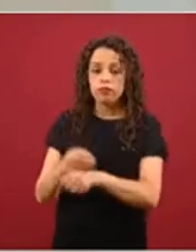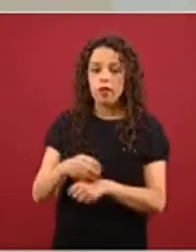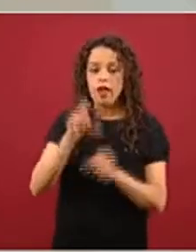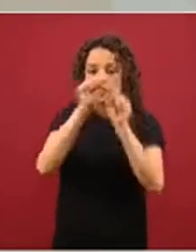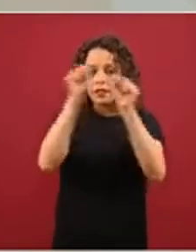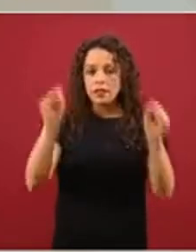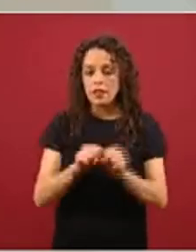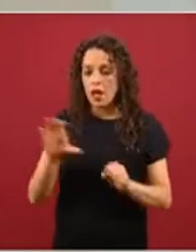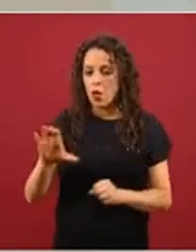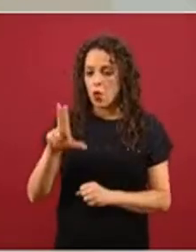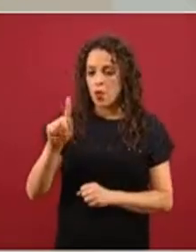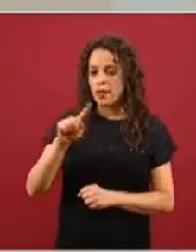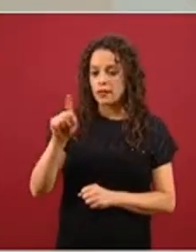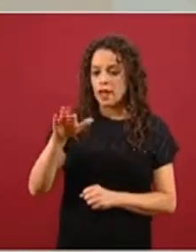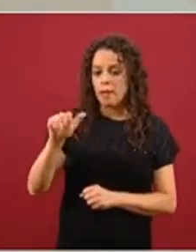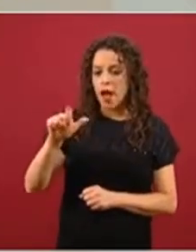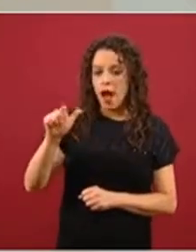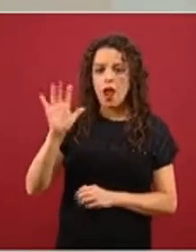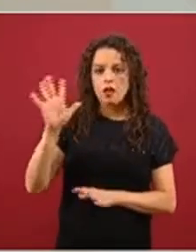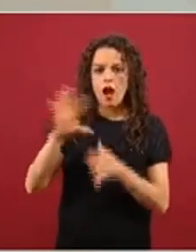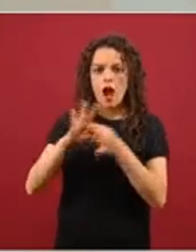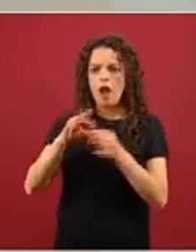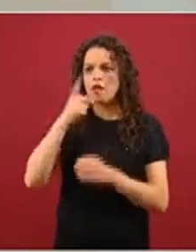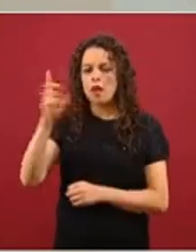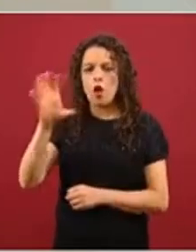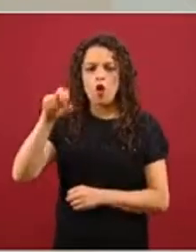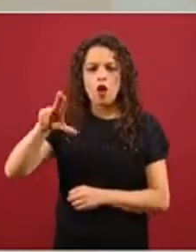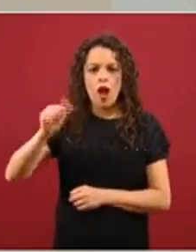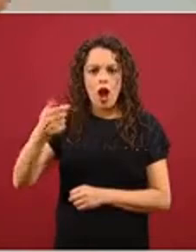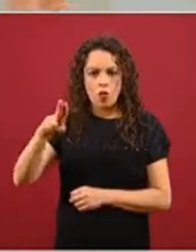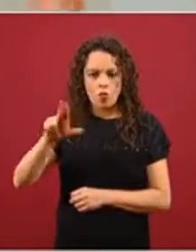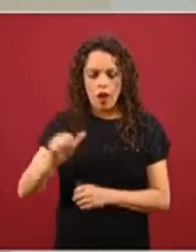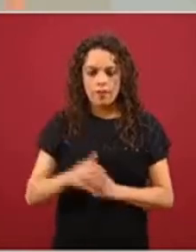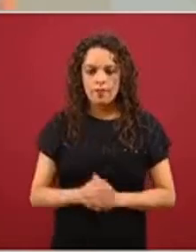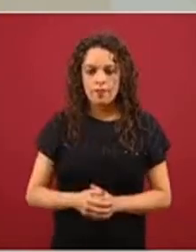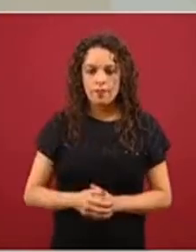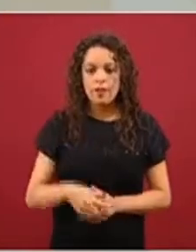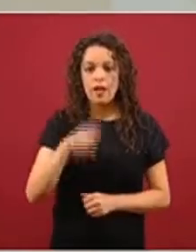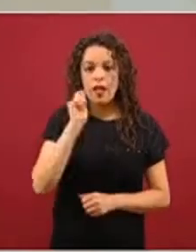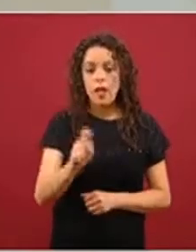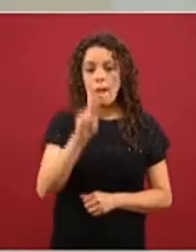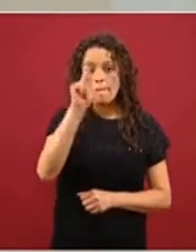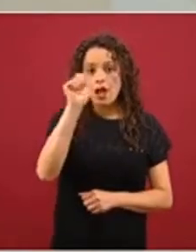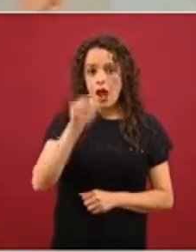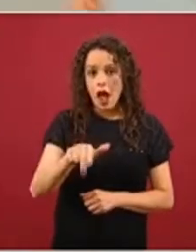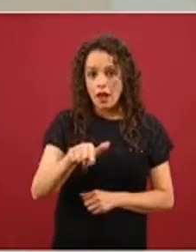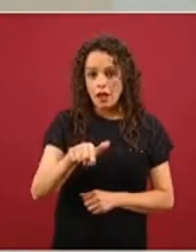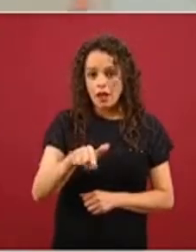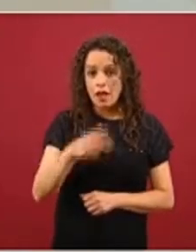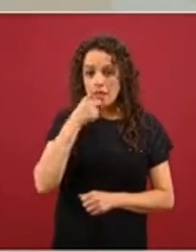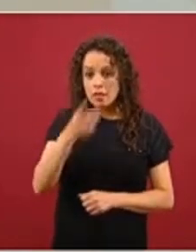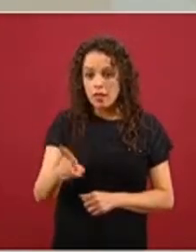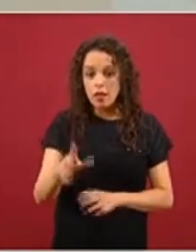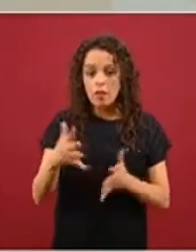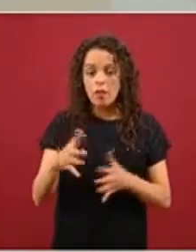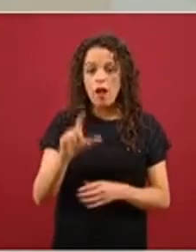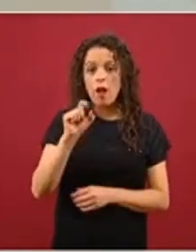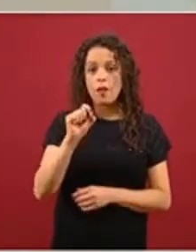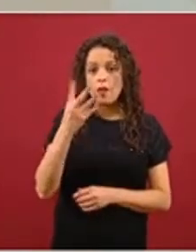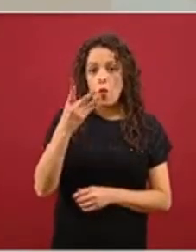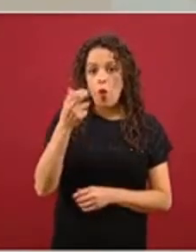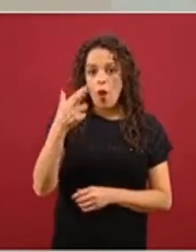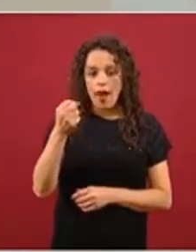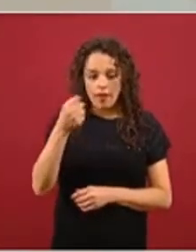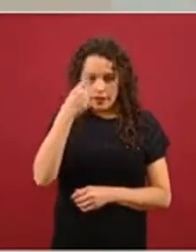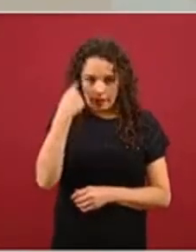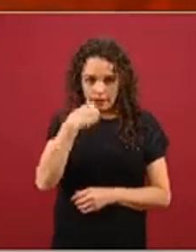Cutzamala, como se ha advertido por parte de la Comisión Nacional del Agua. Lo que se tiene planeado es que la interrupción dure durante 24 horas, posiblemente